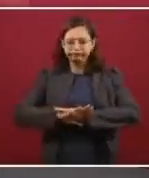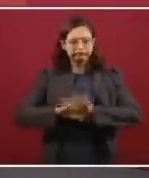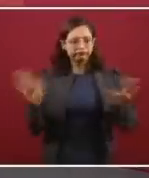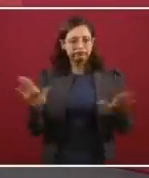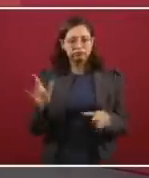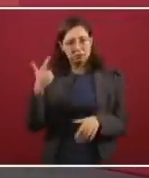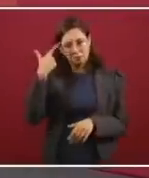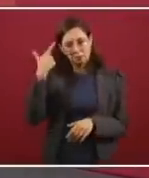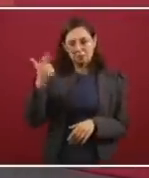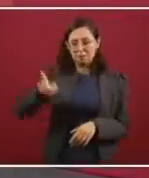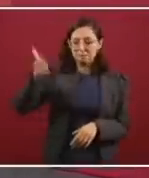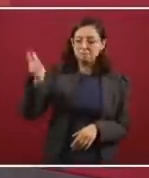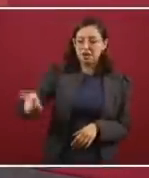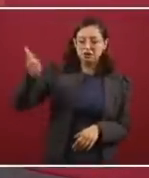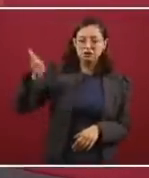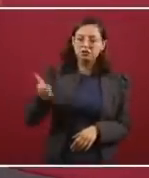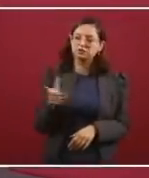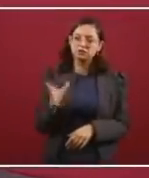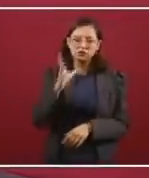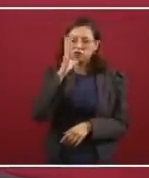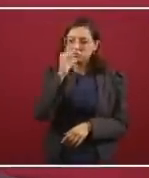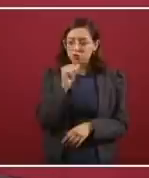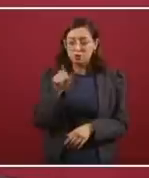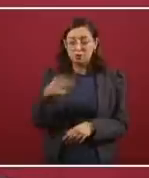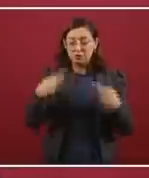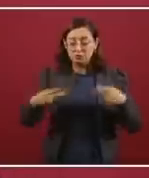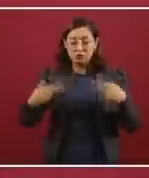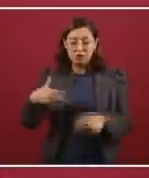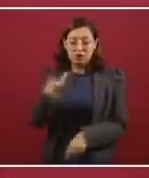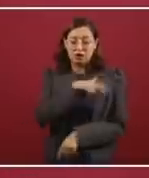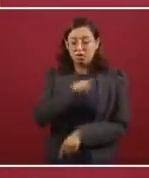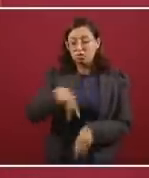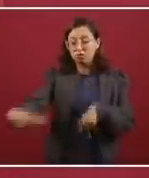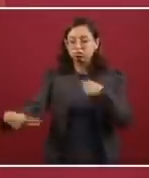de gracia, rematar heridos,